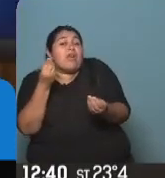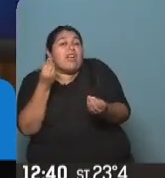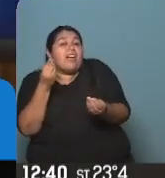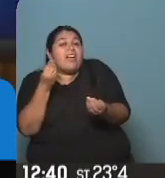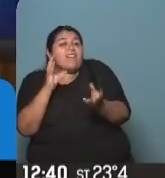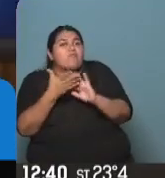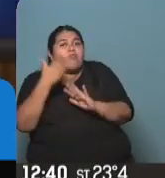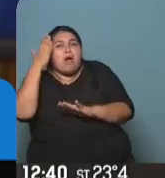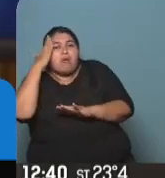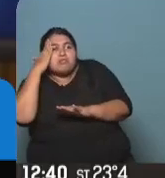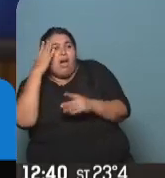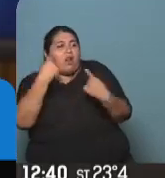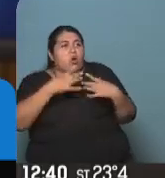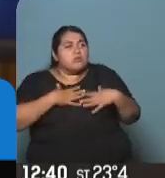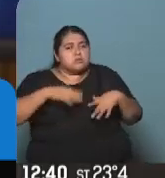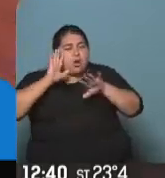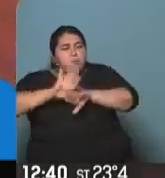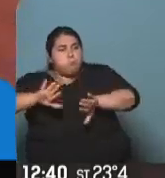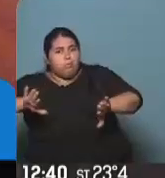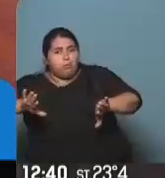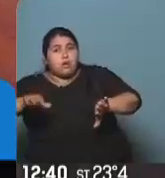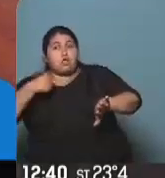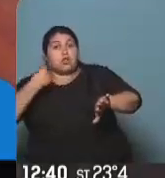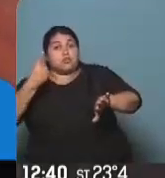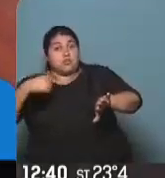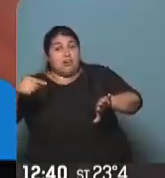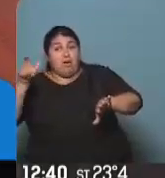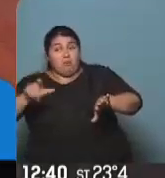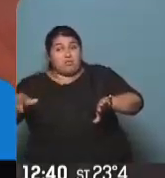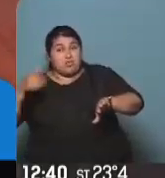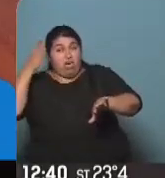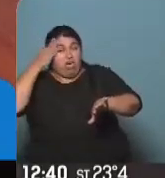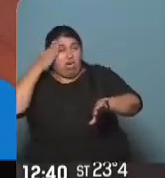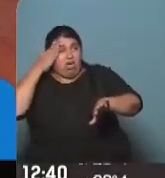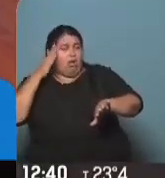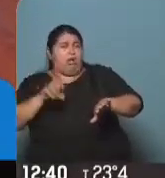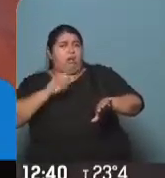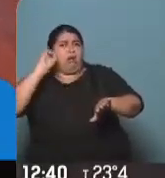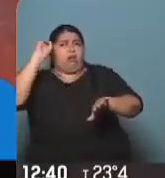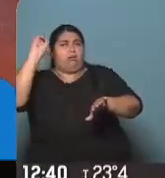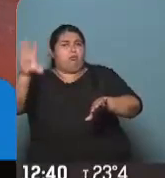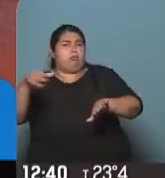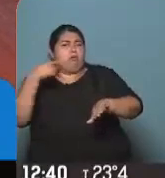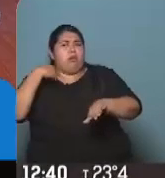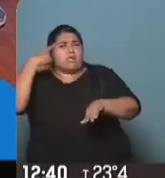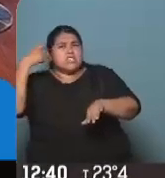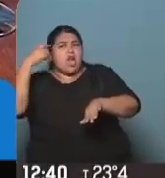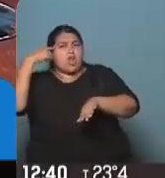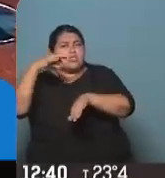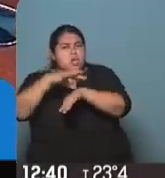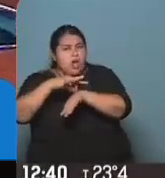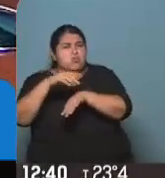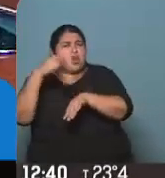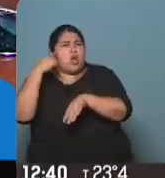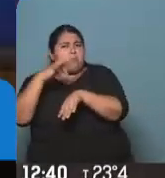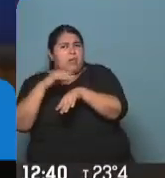y lo mental. Entonces se consideraba que el que tenía un problema mental solamente no lo atienden. No lo atiende el psiquiatra o el psicólogo. No bueno, en algunos casos sí,